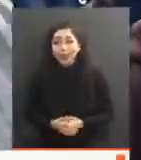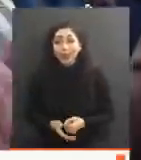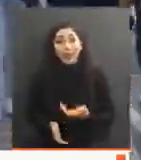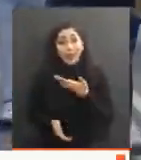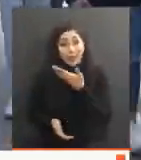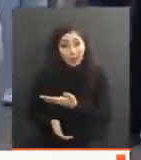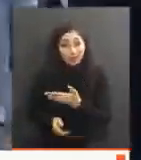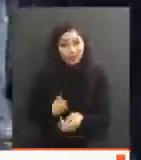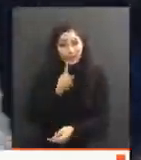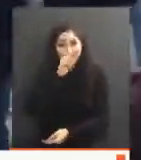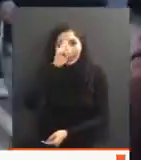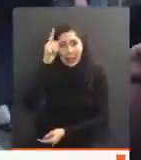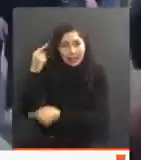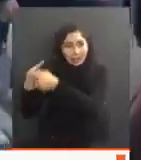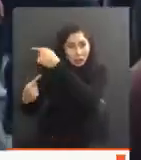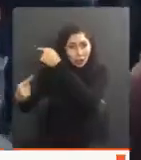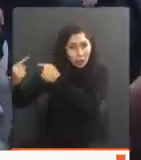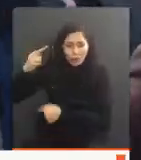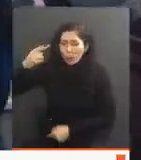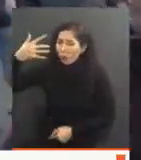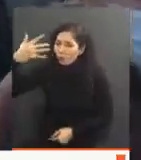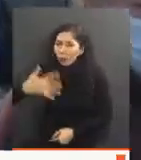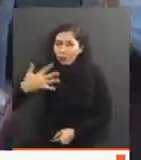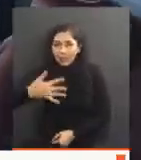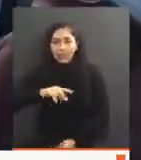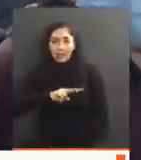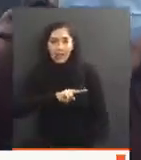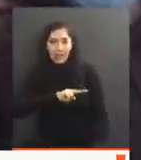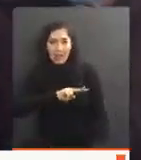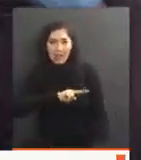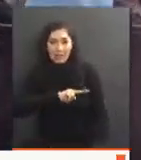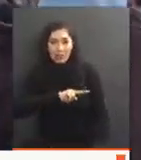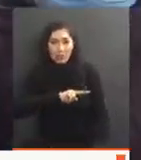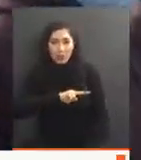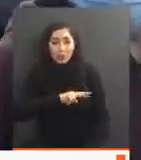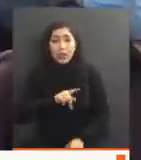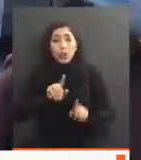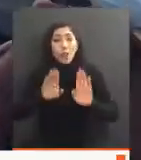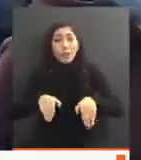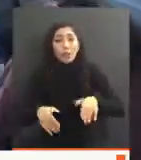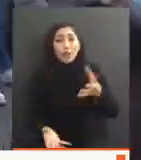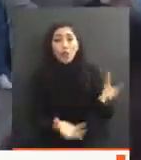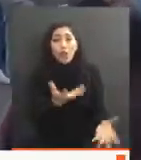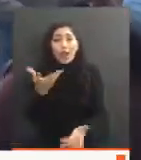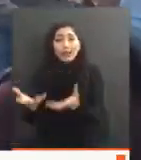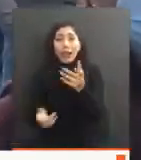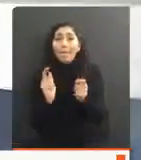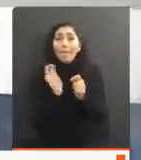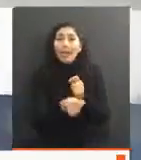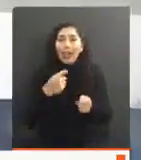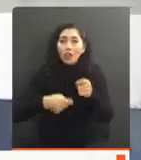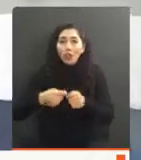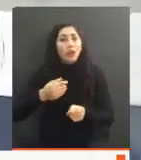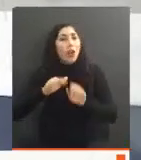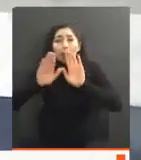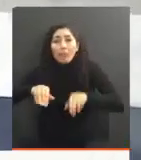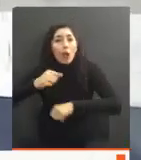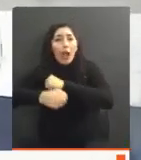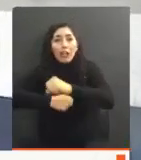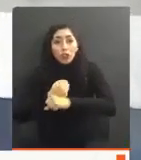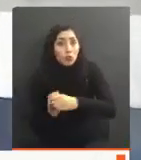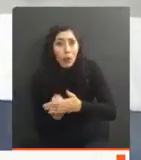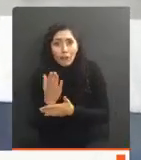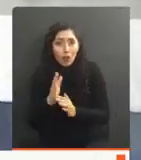más importante que existe en mi Valparaíso, tal cual como la fogata del pescador, tal cual como el Año Nuevo. Ver a la gente